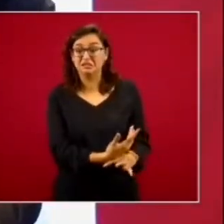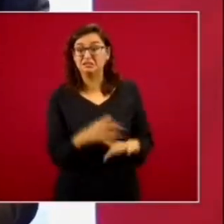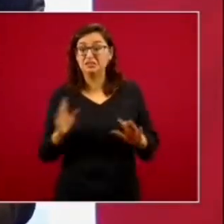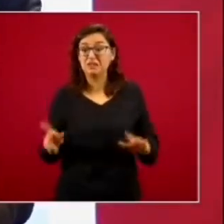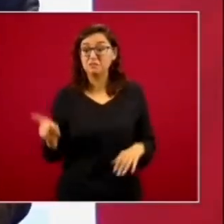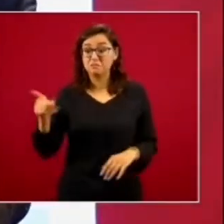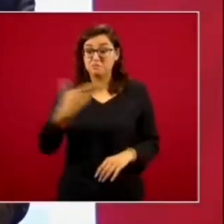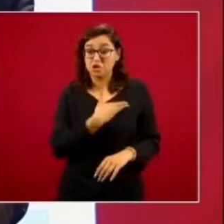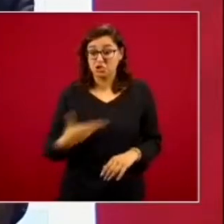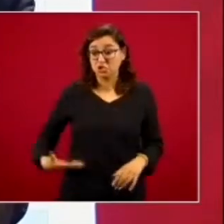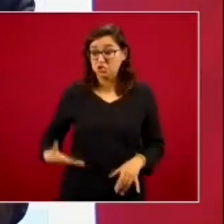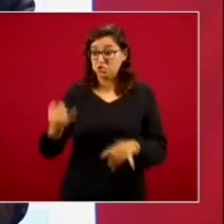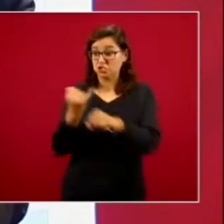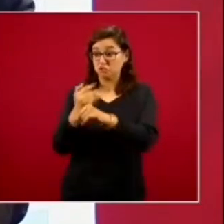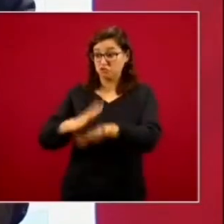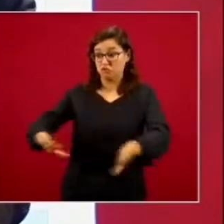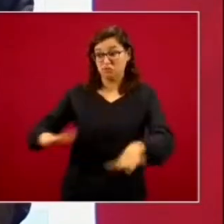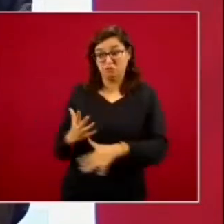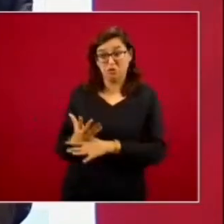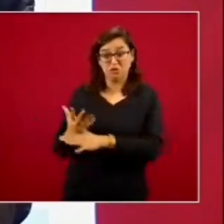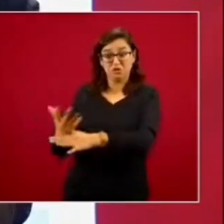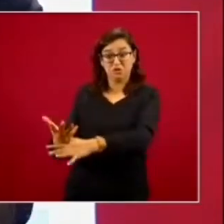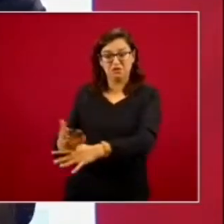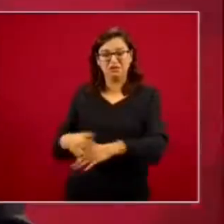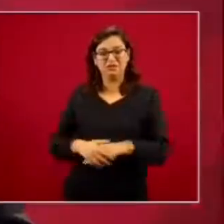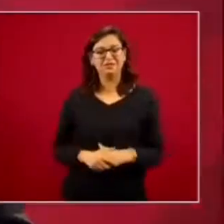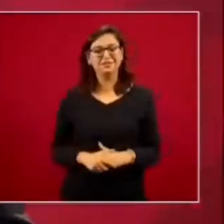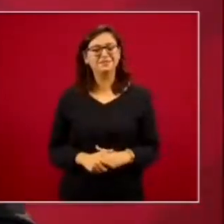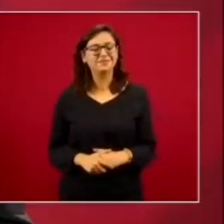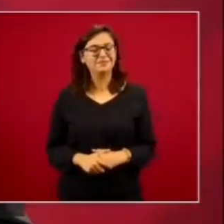en el informe que se envía. Pues sí,